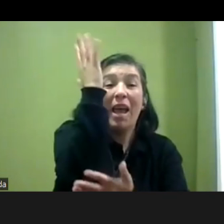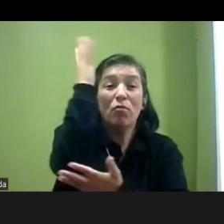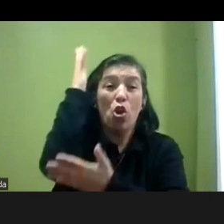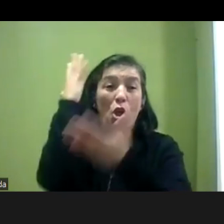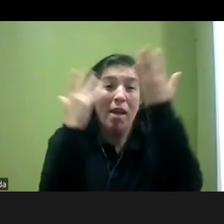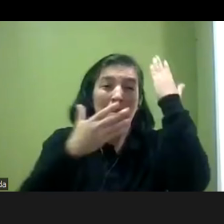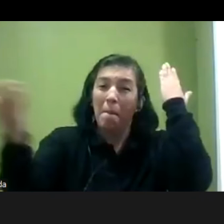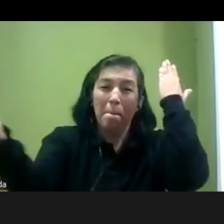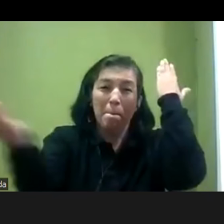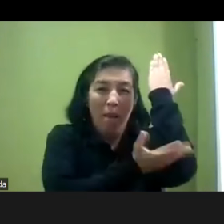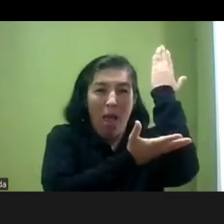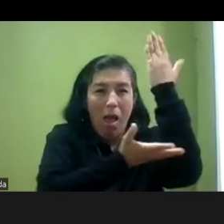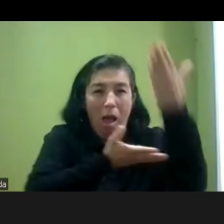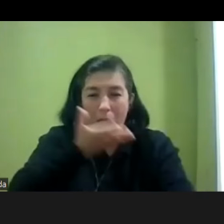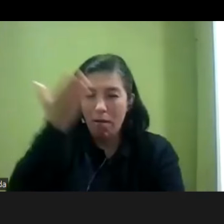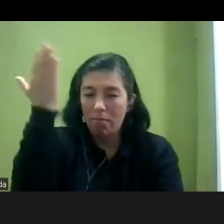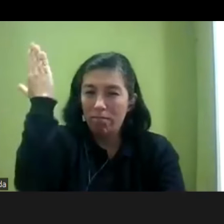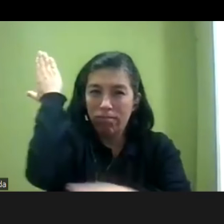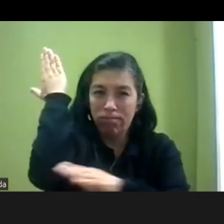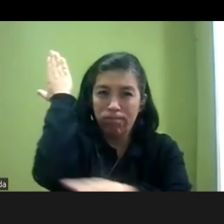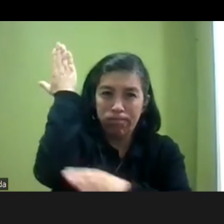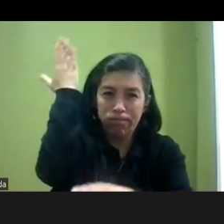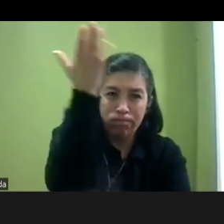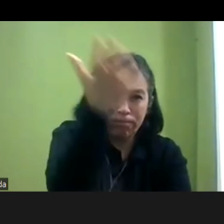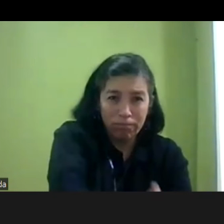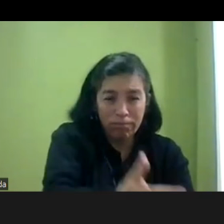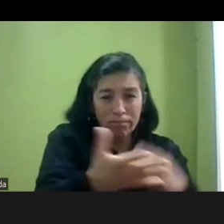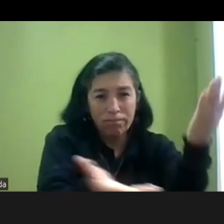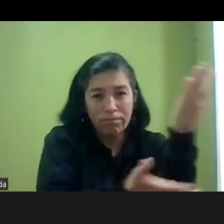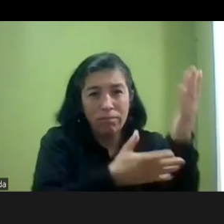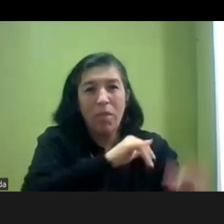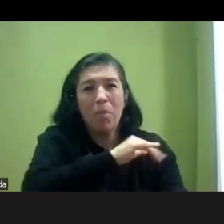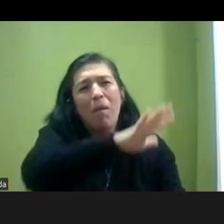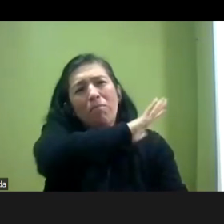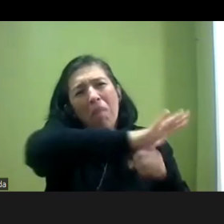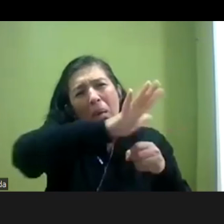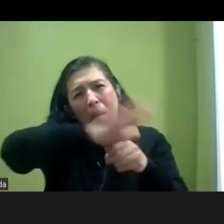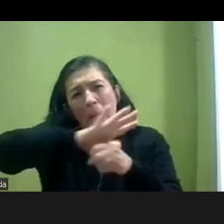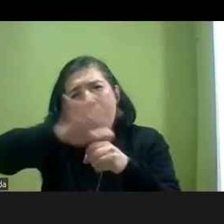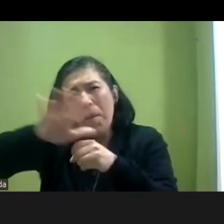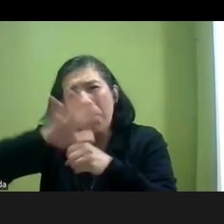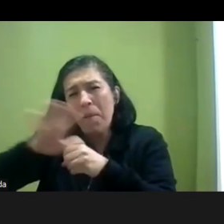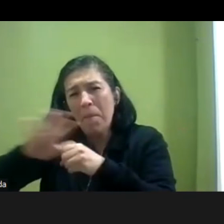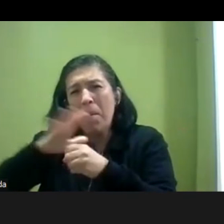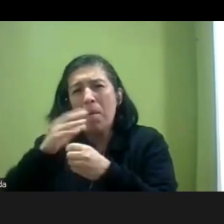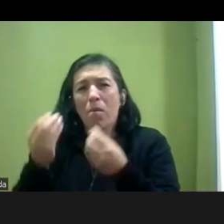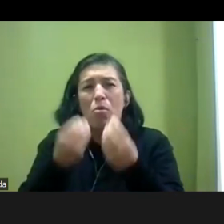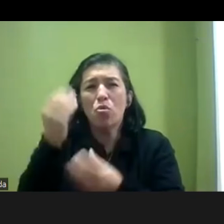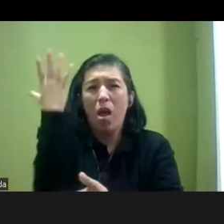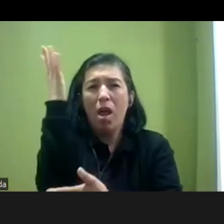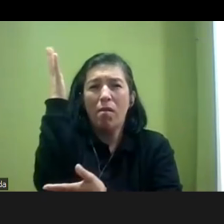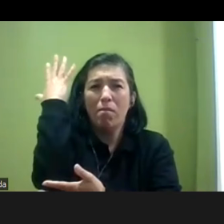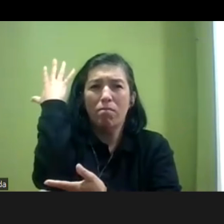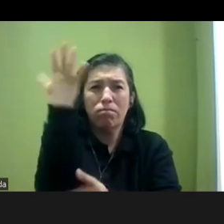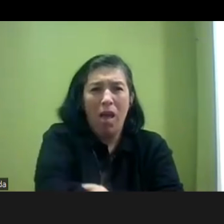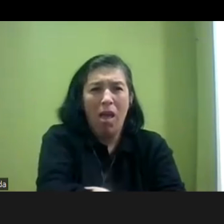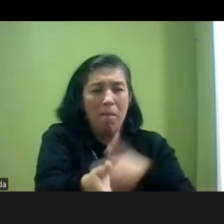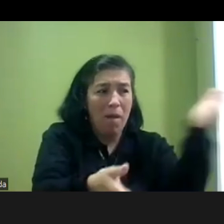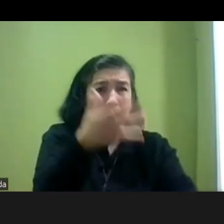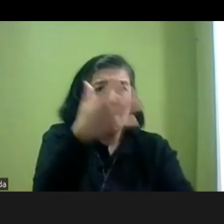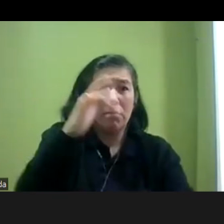aquellos árboles y se produce una sobreexplotación de, de los